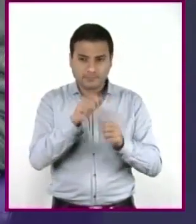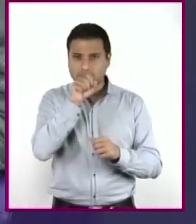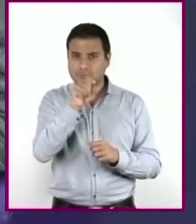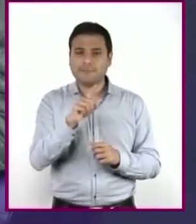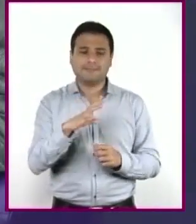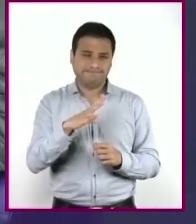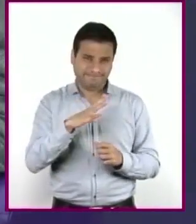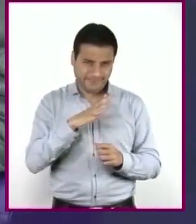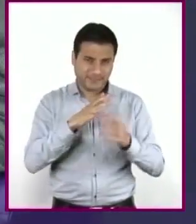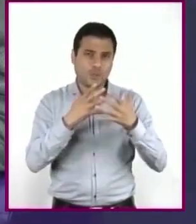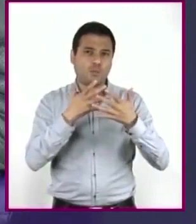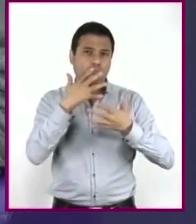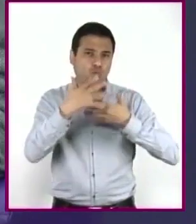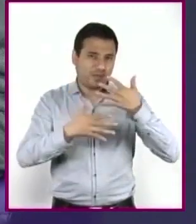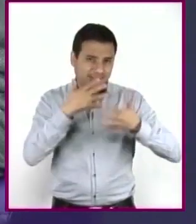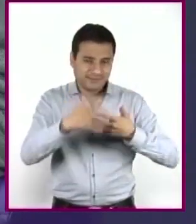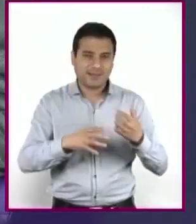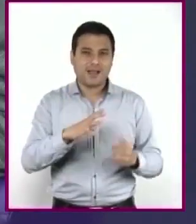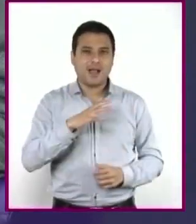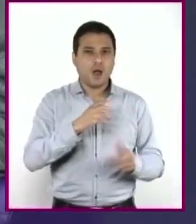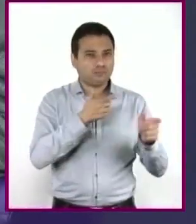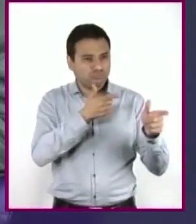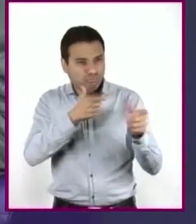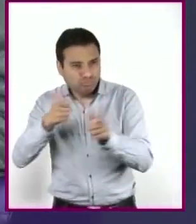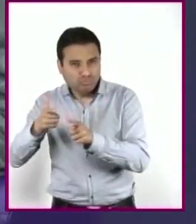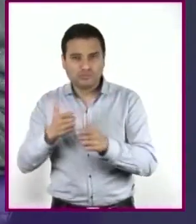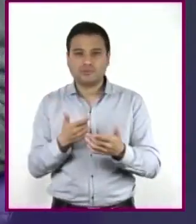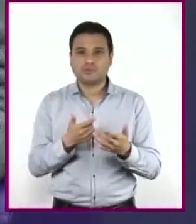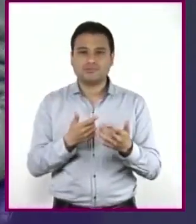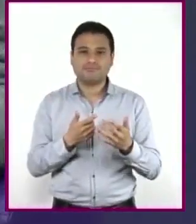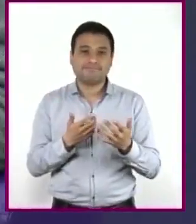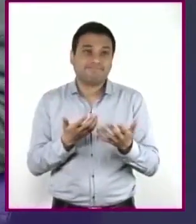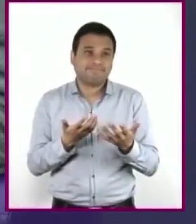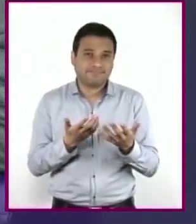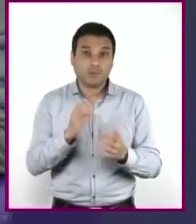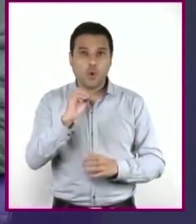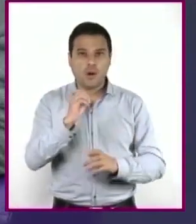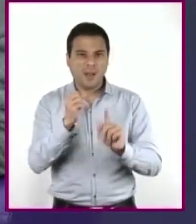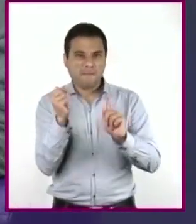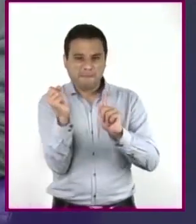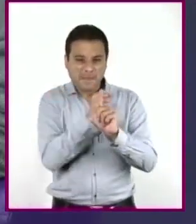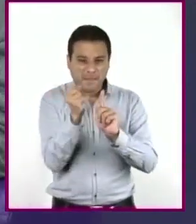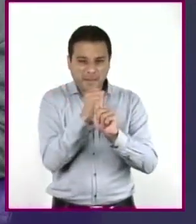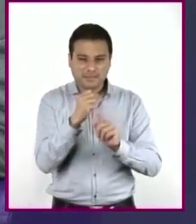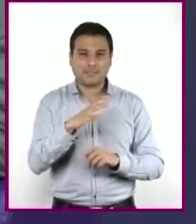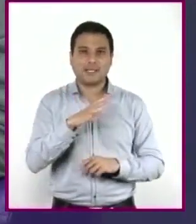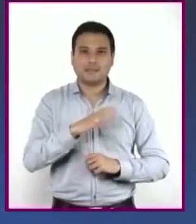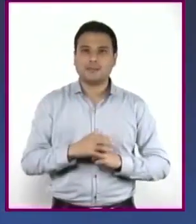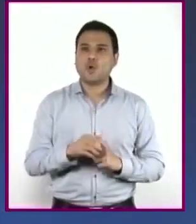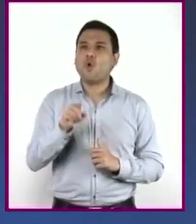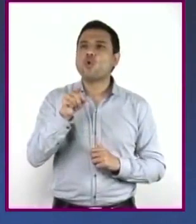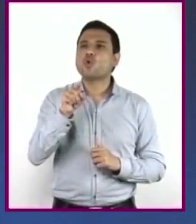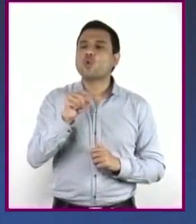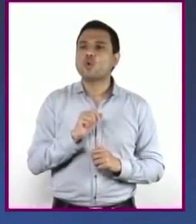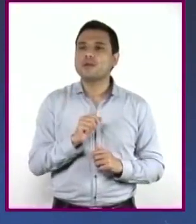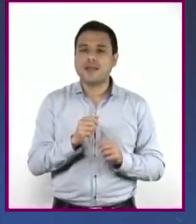a la violencia porque es de matar o con armas o a veces de golpear. ¿Qué hiciste en el momento que te